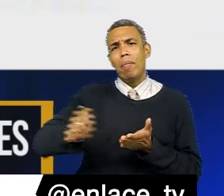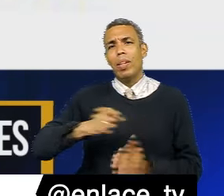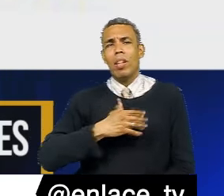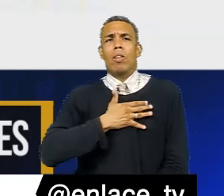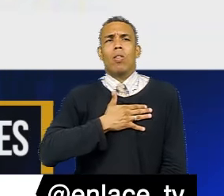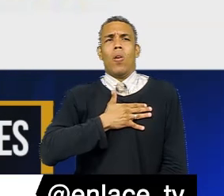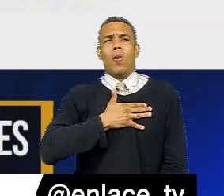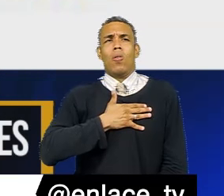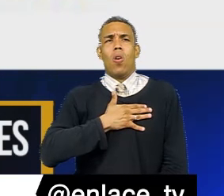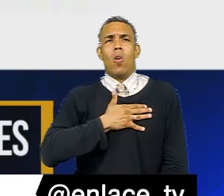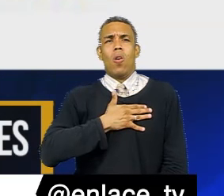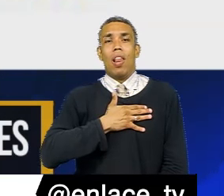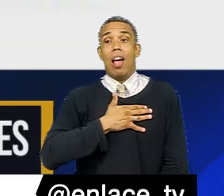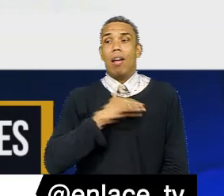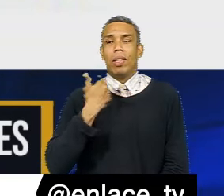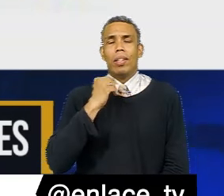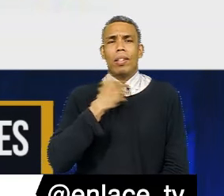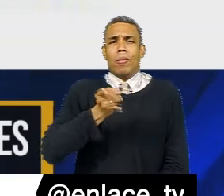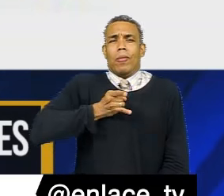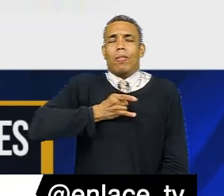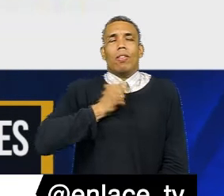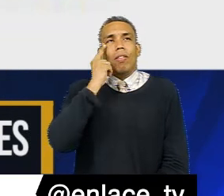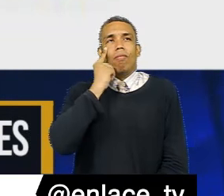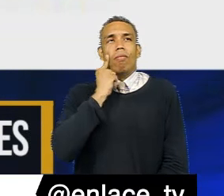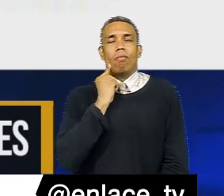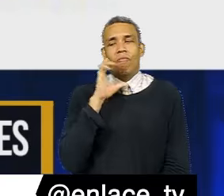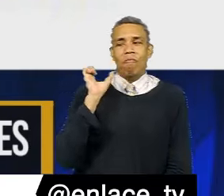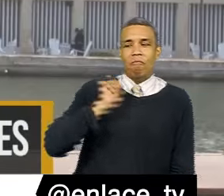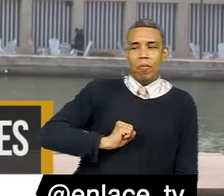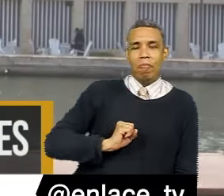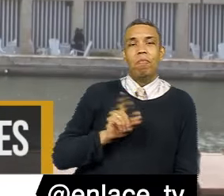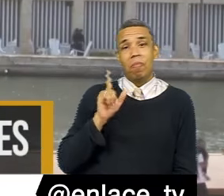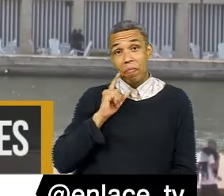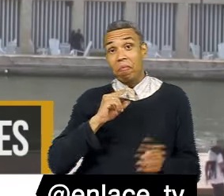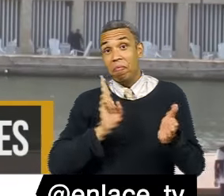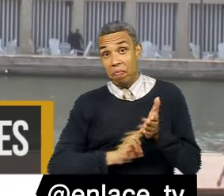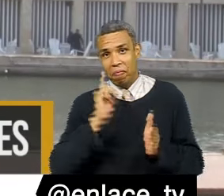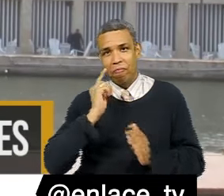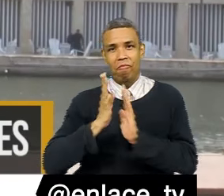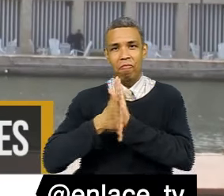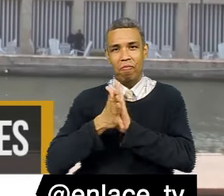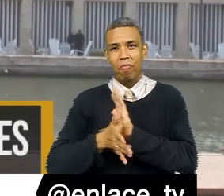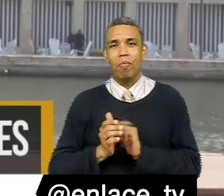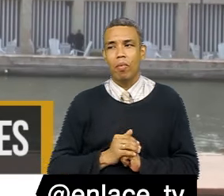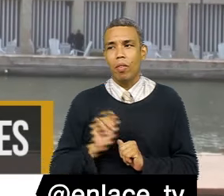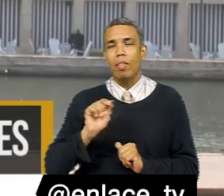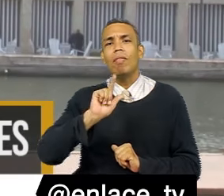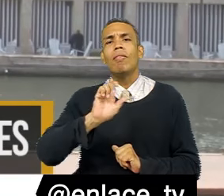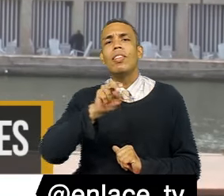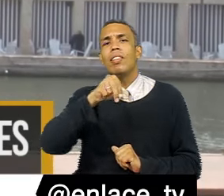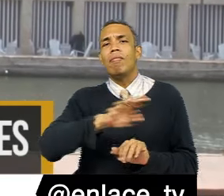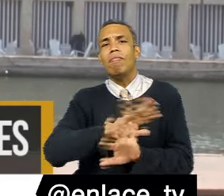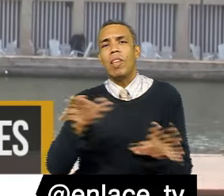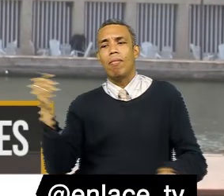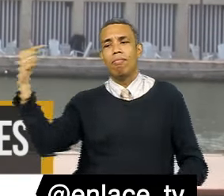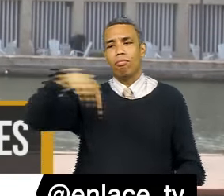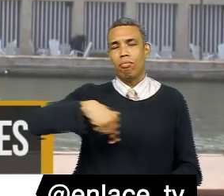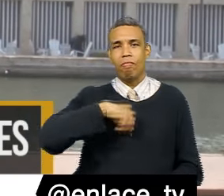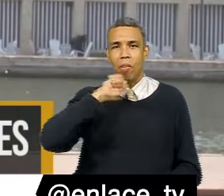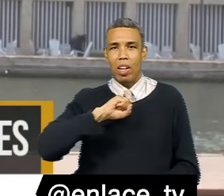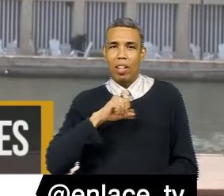del acuerdo de paz entre el gobierno de Colombia y las FARC, cierro comillas. La periodista Brujés ya está de regreso al puerto petrolero con